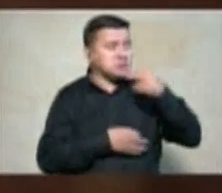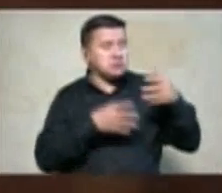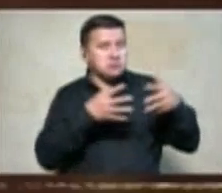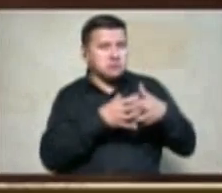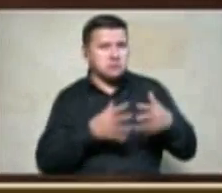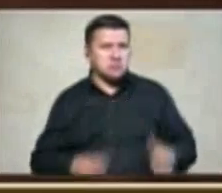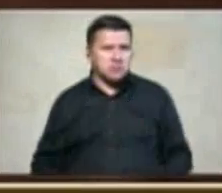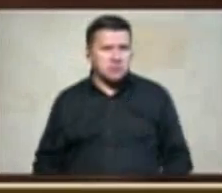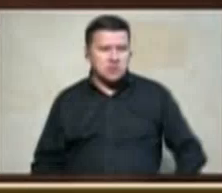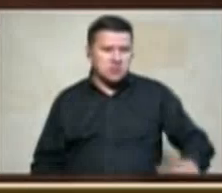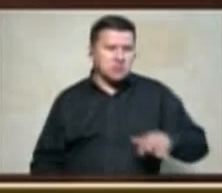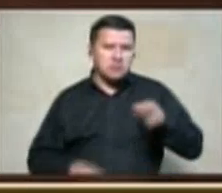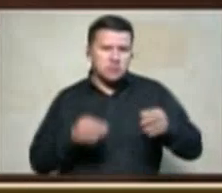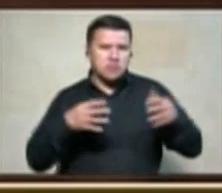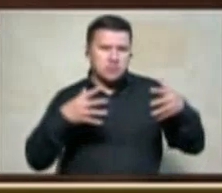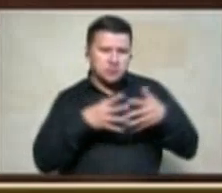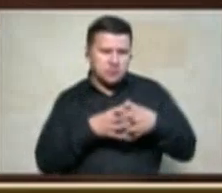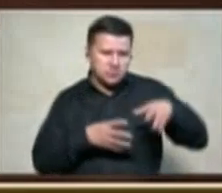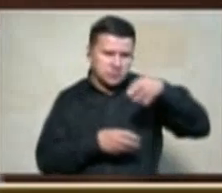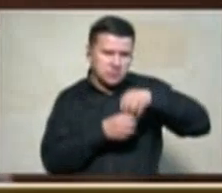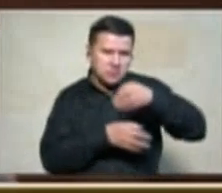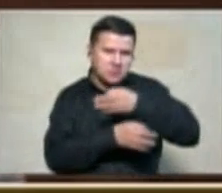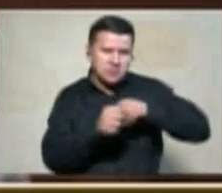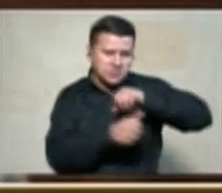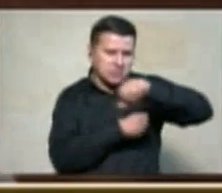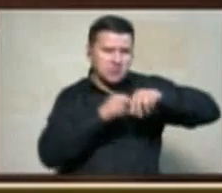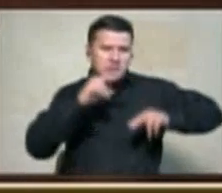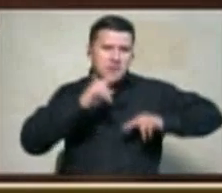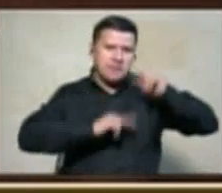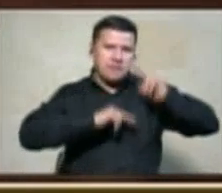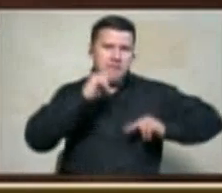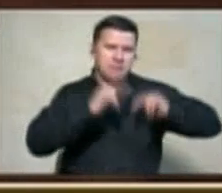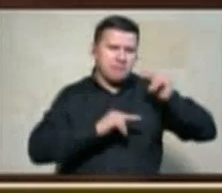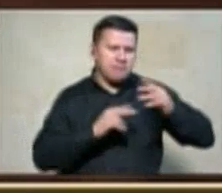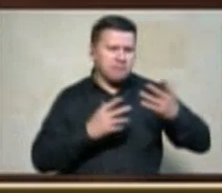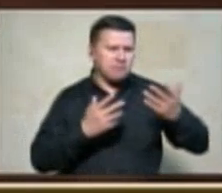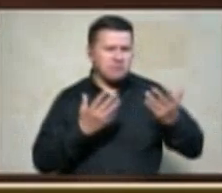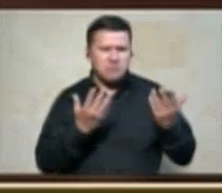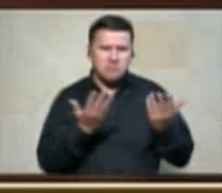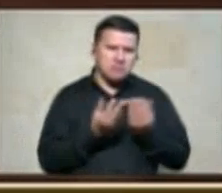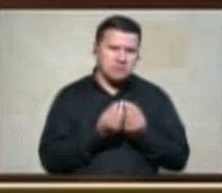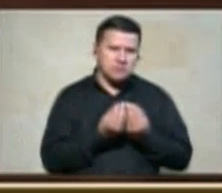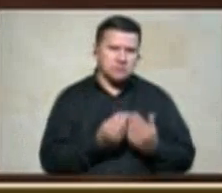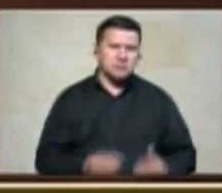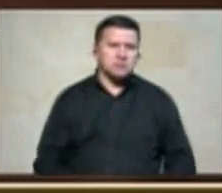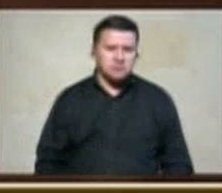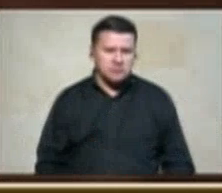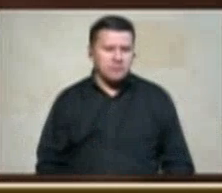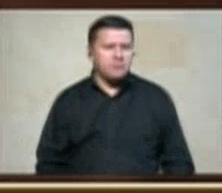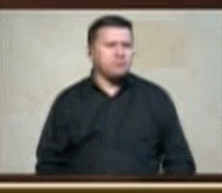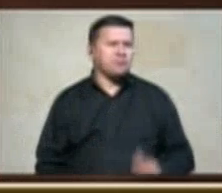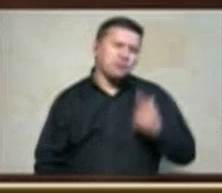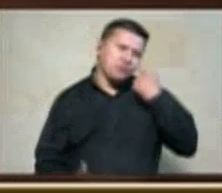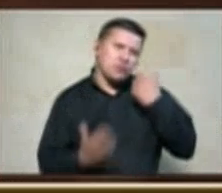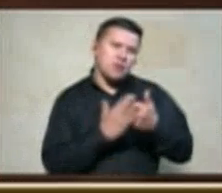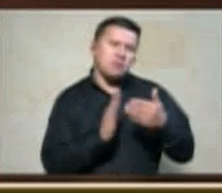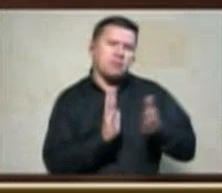Y cuando estamos hablando de verdad judicial, estamos hablando de una verdad que se construye a partir de la contradicción. Tantas